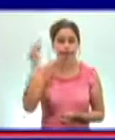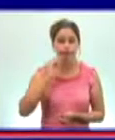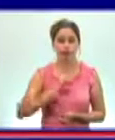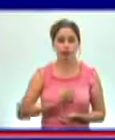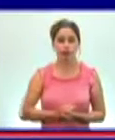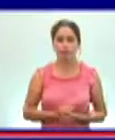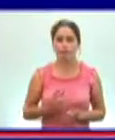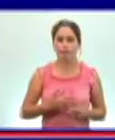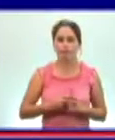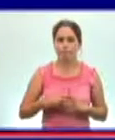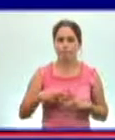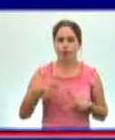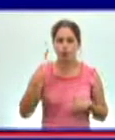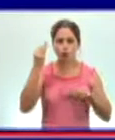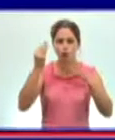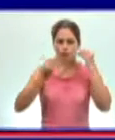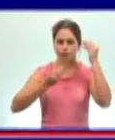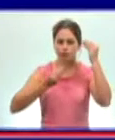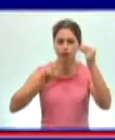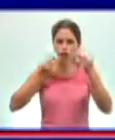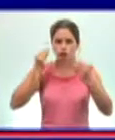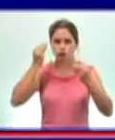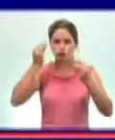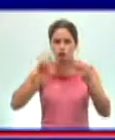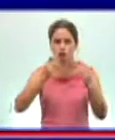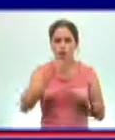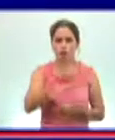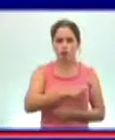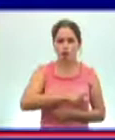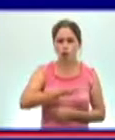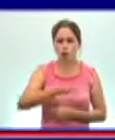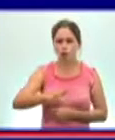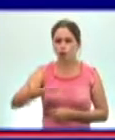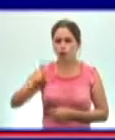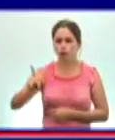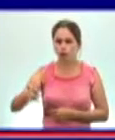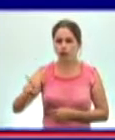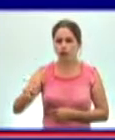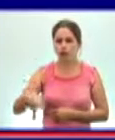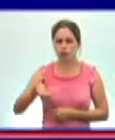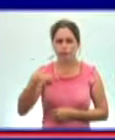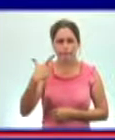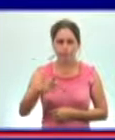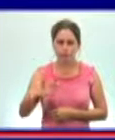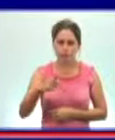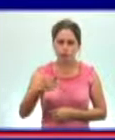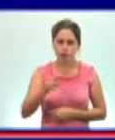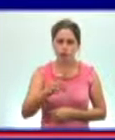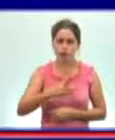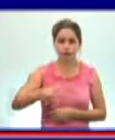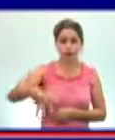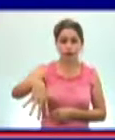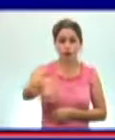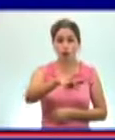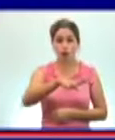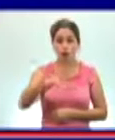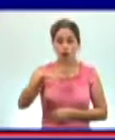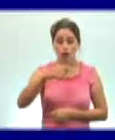Para su comprensión por ustedes y su aplicación a su ejercicio ciudadano en la sociedad cubana